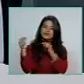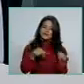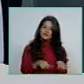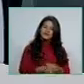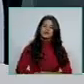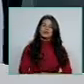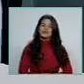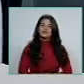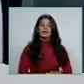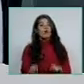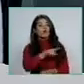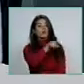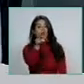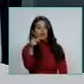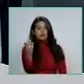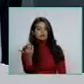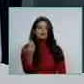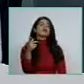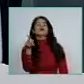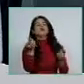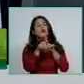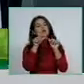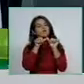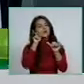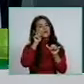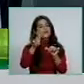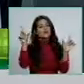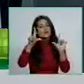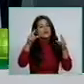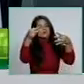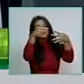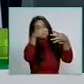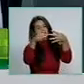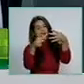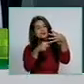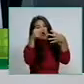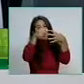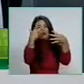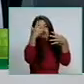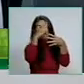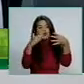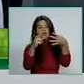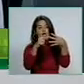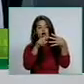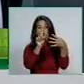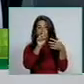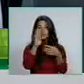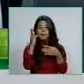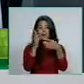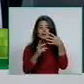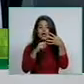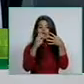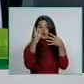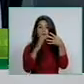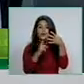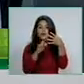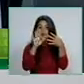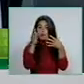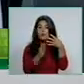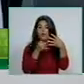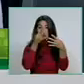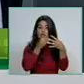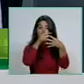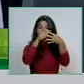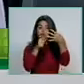por acompañarnos. Invitación. Y ustedes, amigos, la invitación queda abierta que nos sigan nuestras diferentes emisiones. 8 y 30, 11 y 30, 2 y 30 y 5 y 30 de la tarde, de